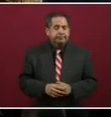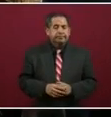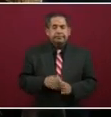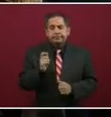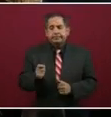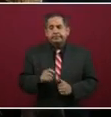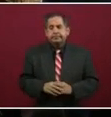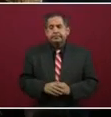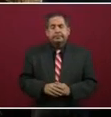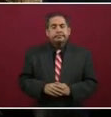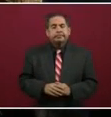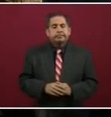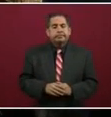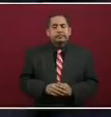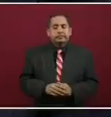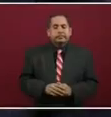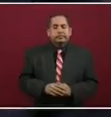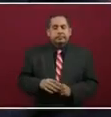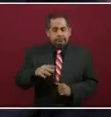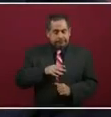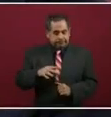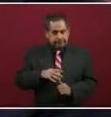que tenemos